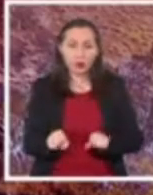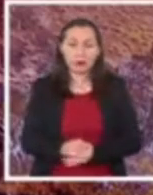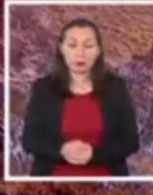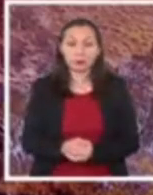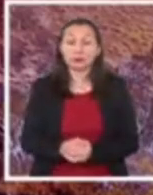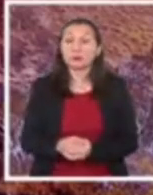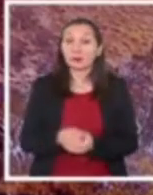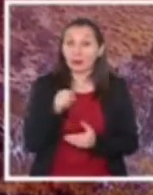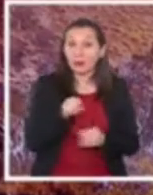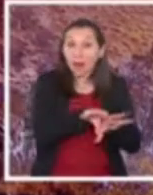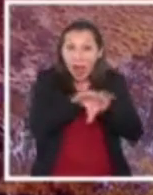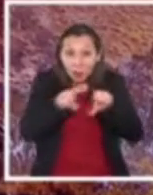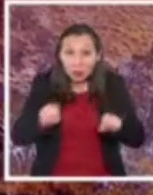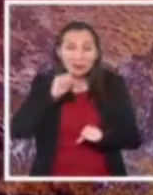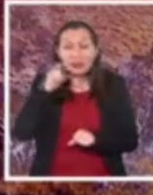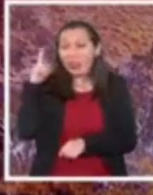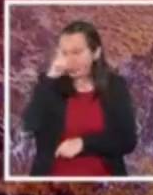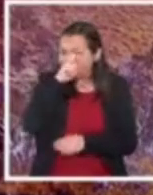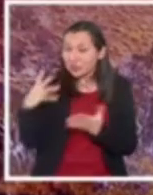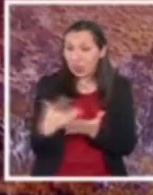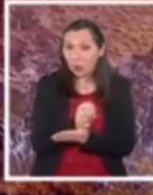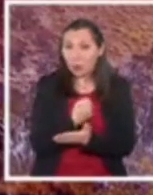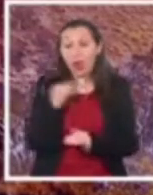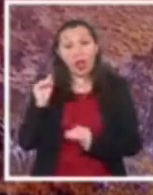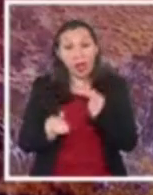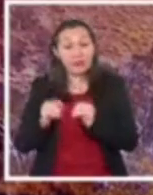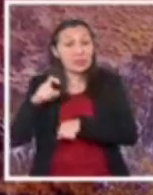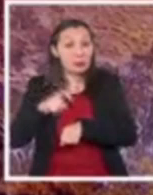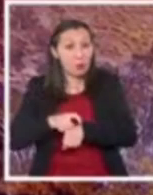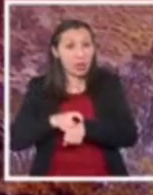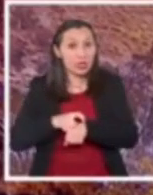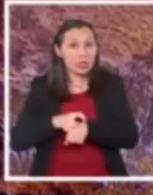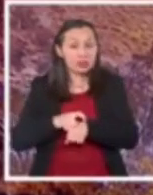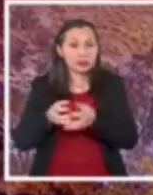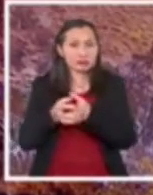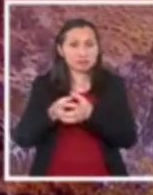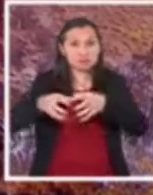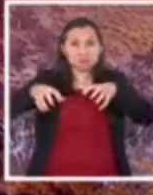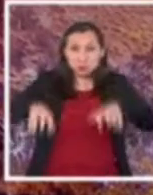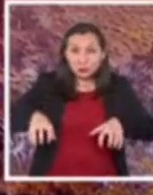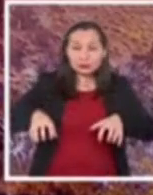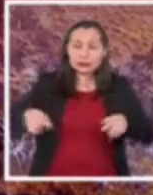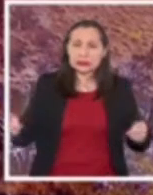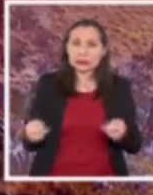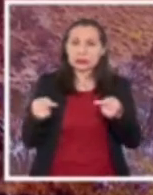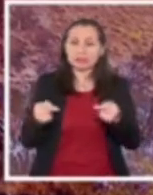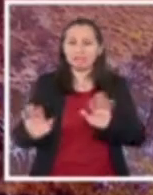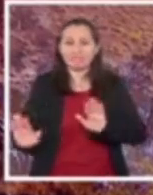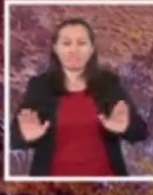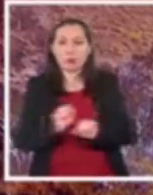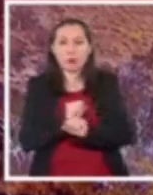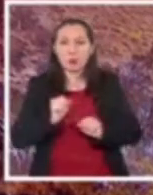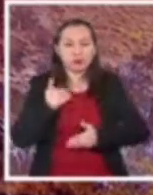porque llegar a acuerdos es por naturaleza algo que es difícil de alcanzar y a veces el momento de polarización se torna contraintuitivo